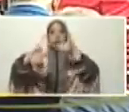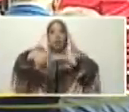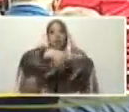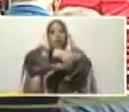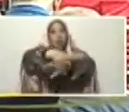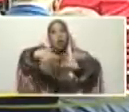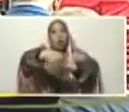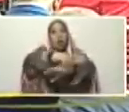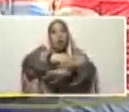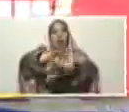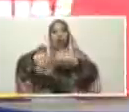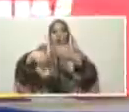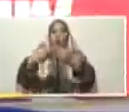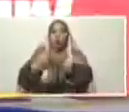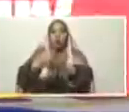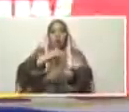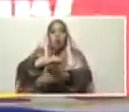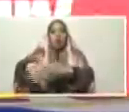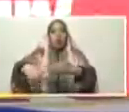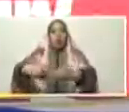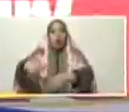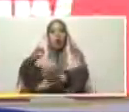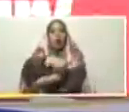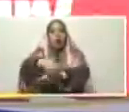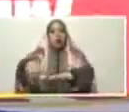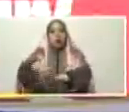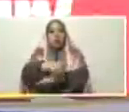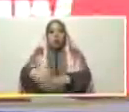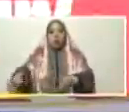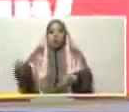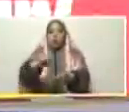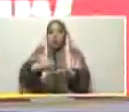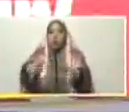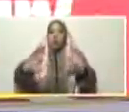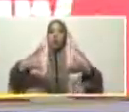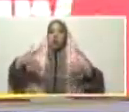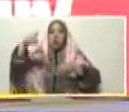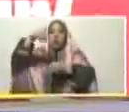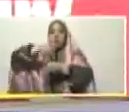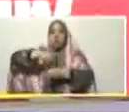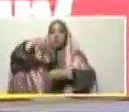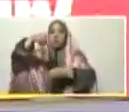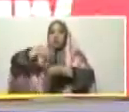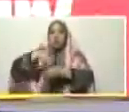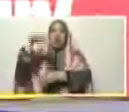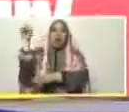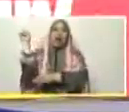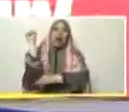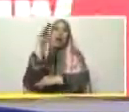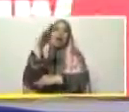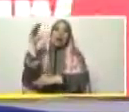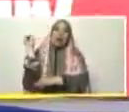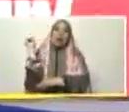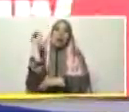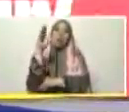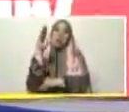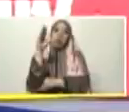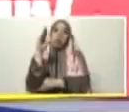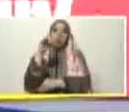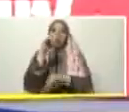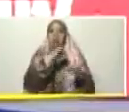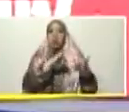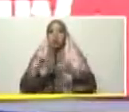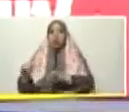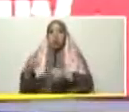volvimos a ganar fuimos a las elecciones de la asamblea nacional y tuvimos